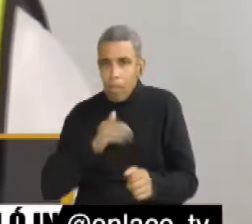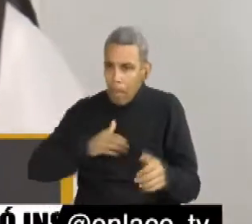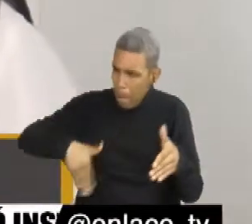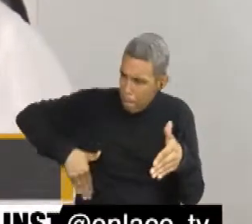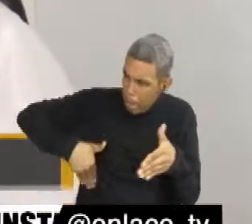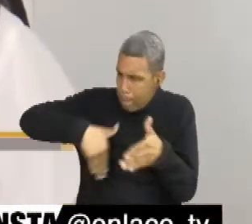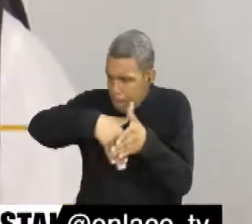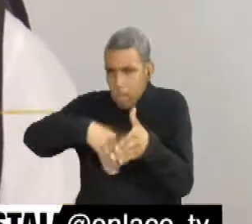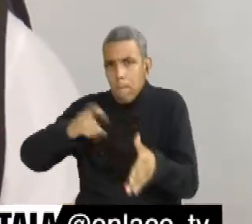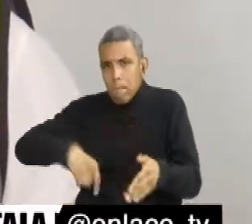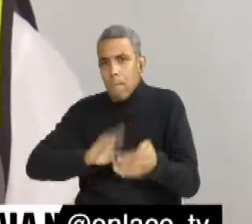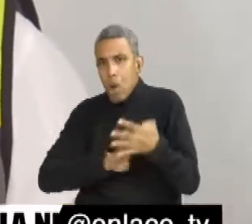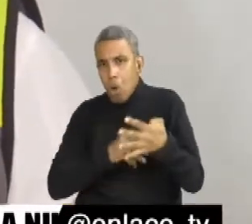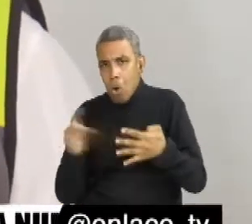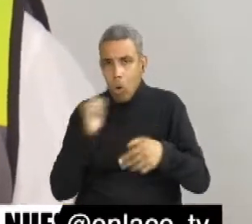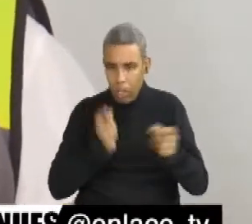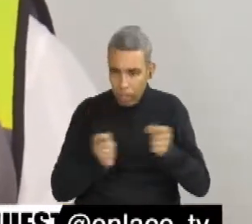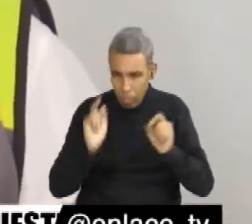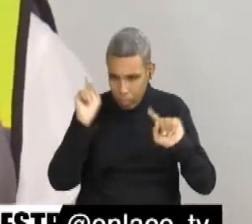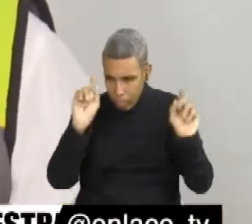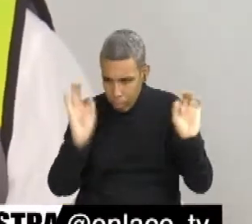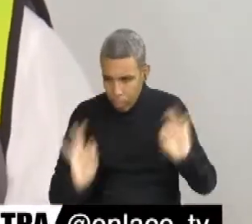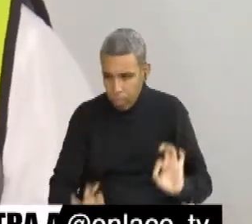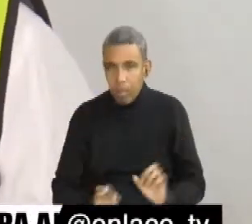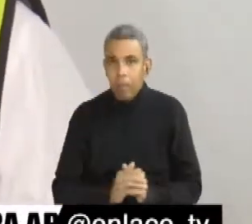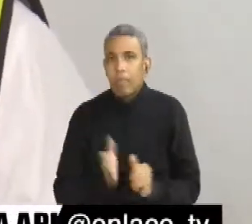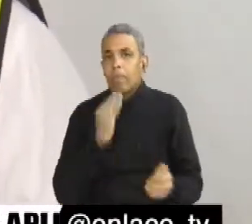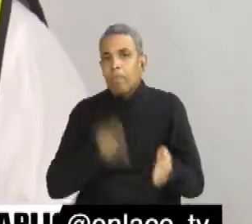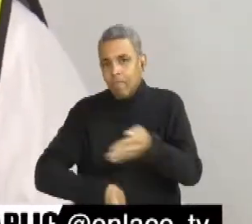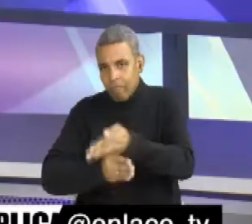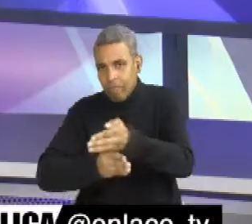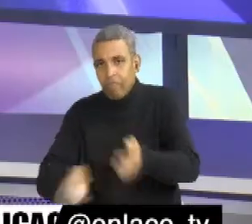con los maestros. Continúen ustedes con más información en estudio. Muy buenas tardes.